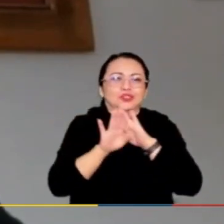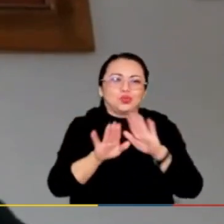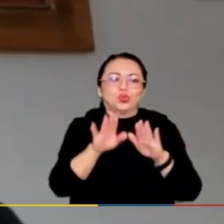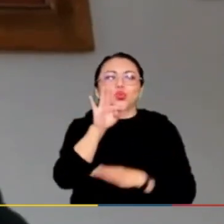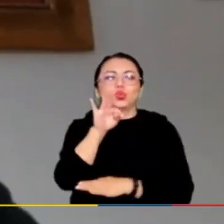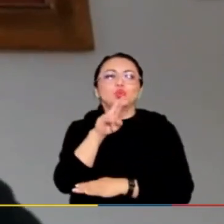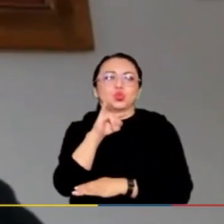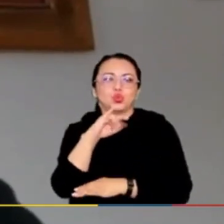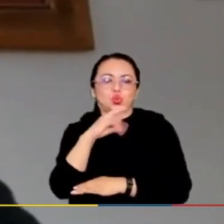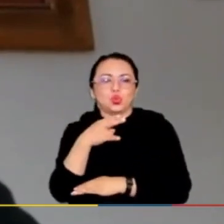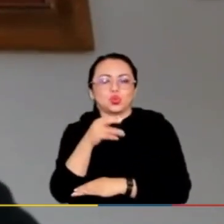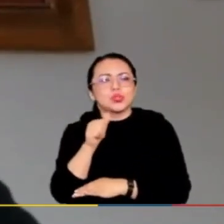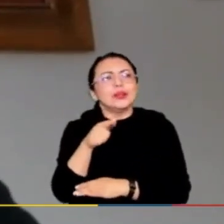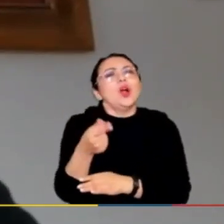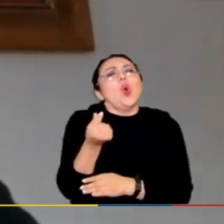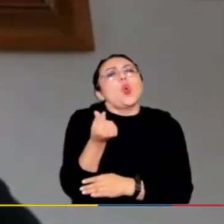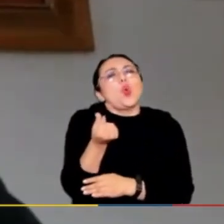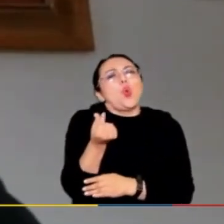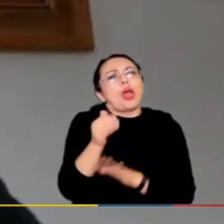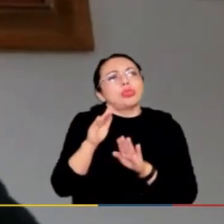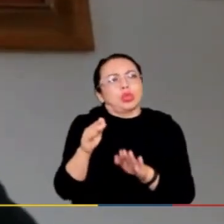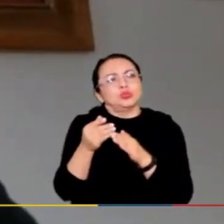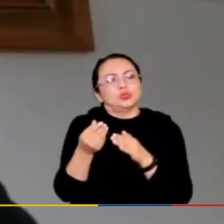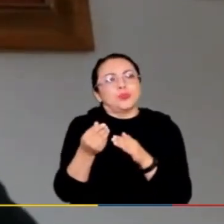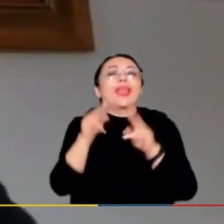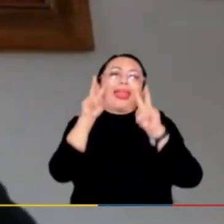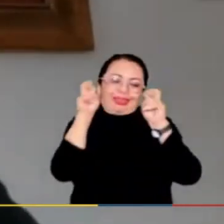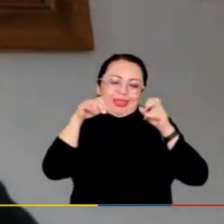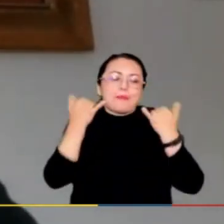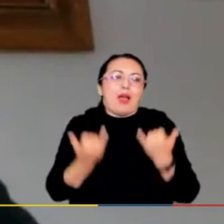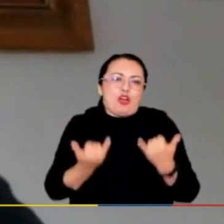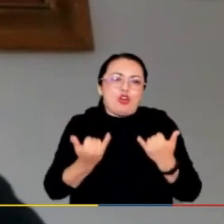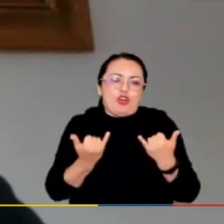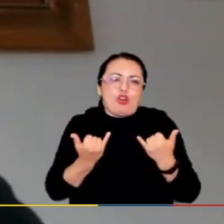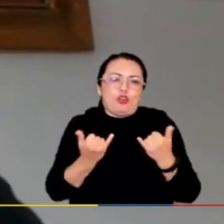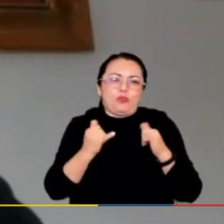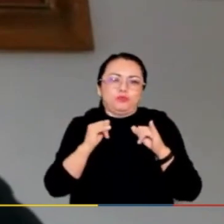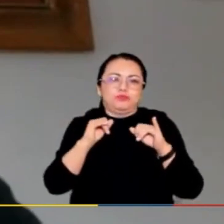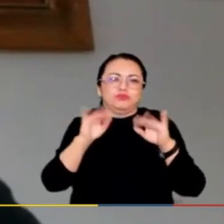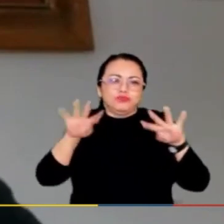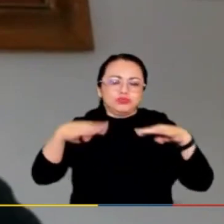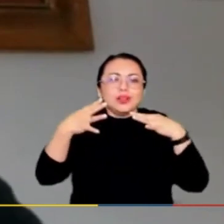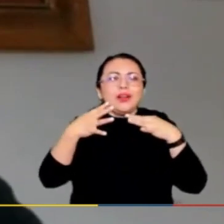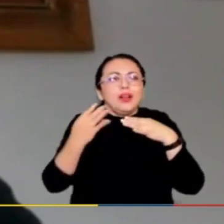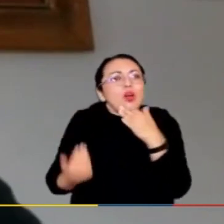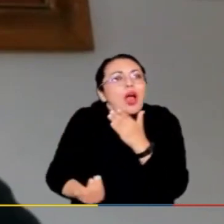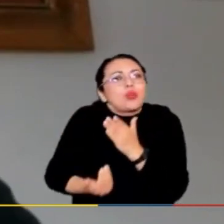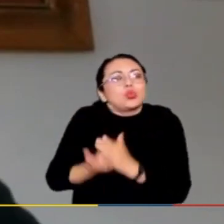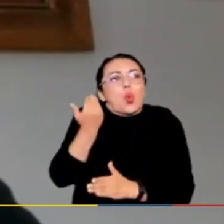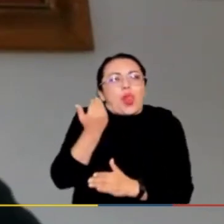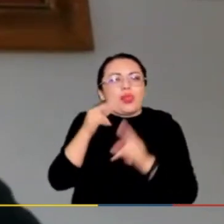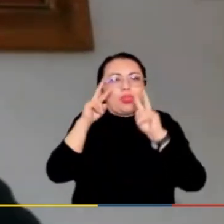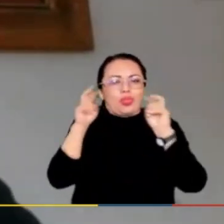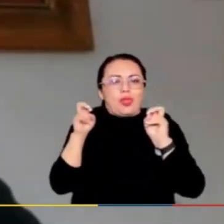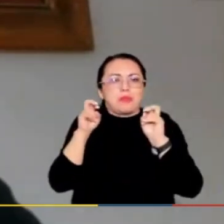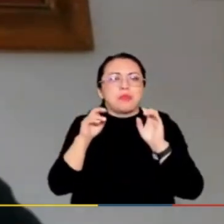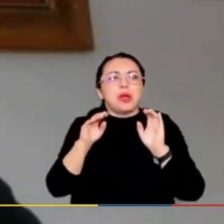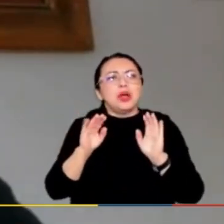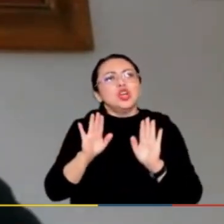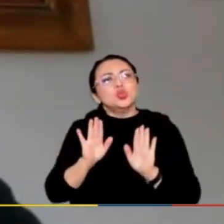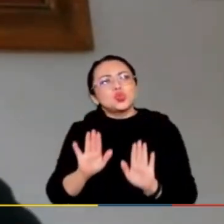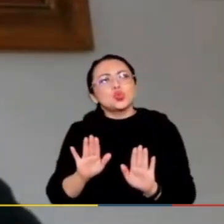de ese precio, y ese es el tema que nos convoca el día de hoy, un tema de actualidad, de poca